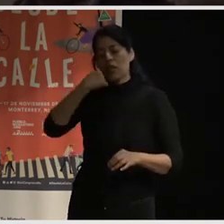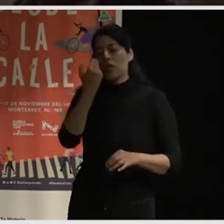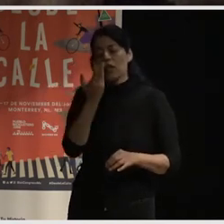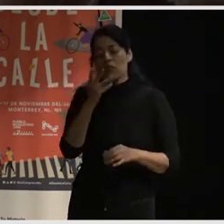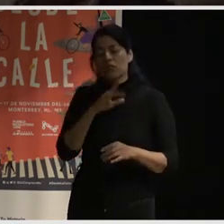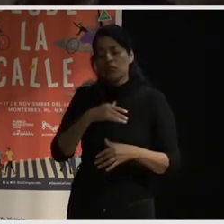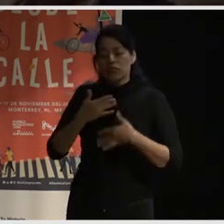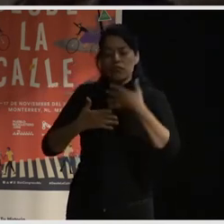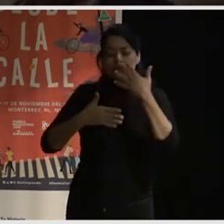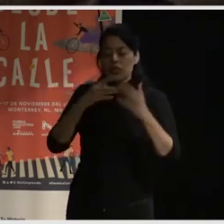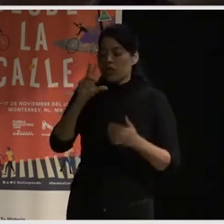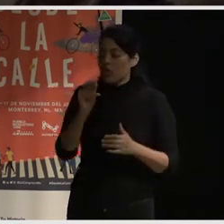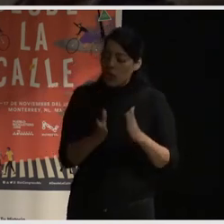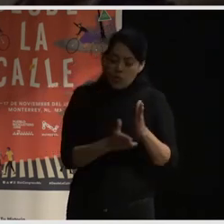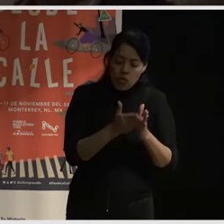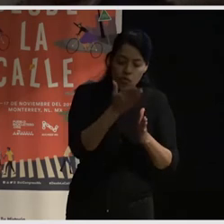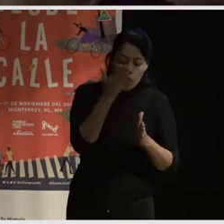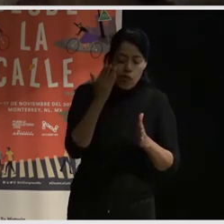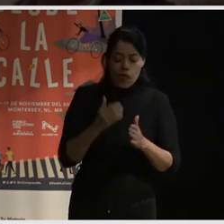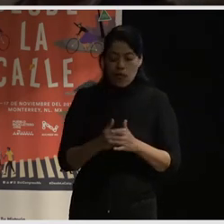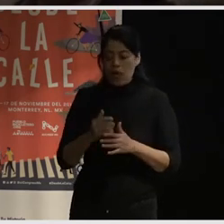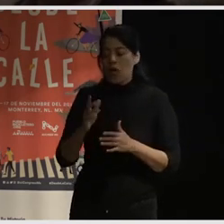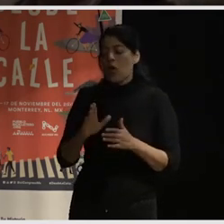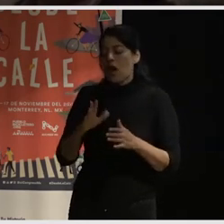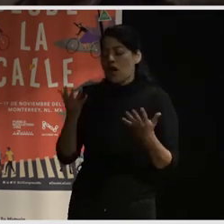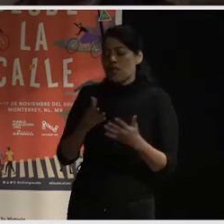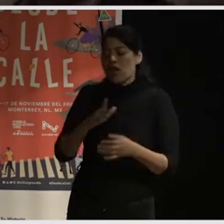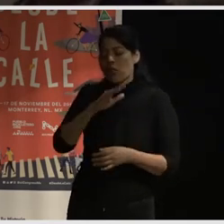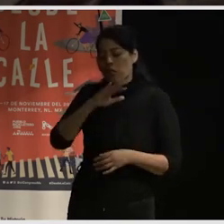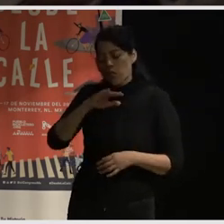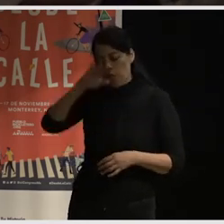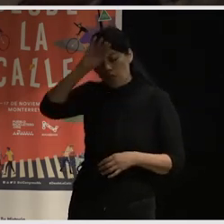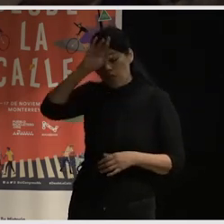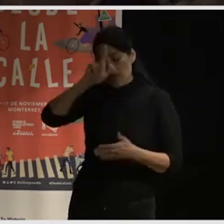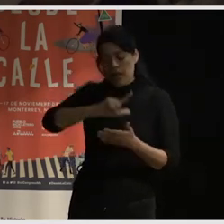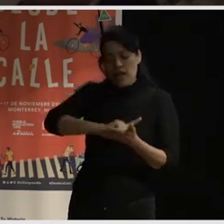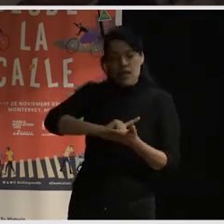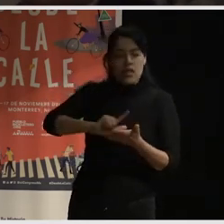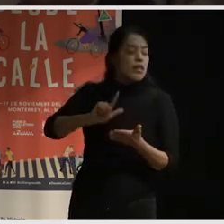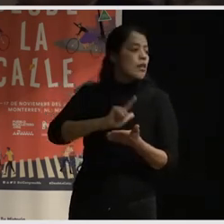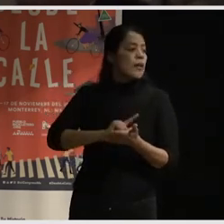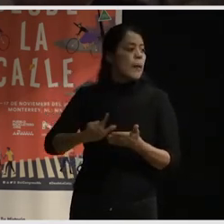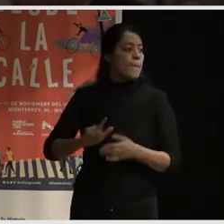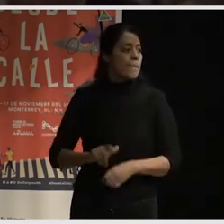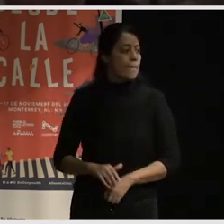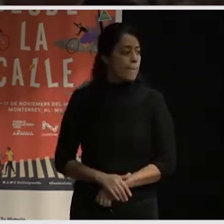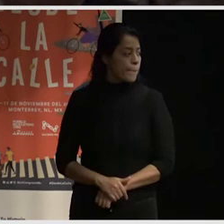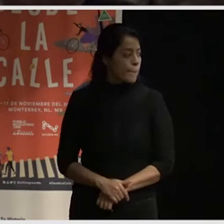no sé si construir un monterrey más limpio por ahí va la pregunta